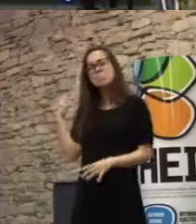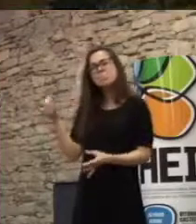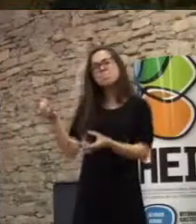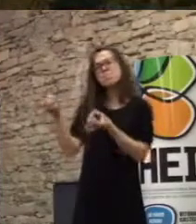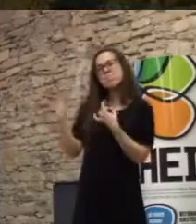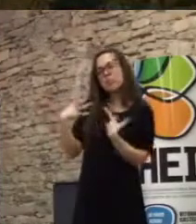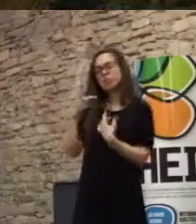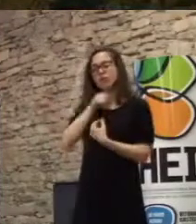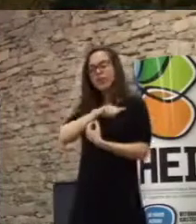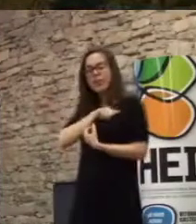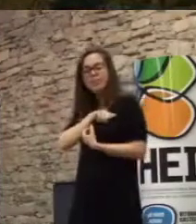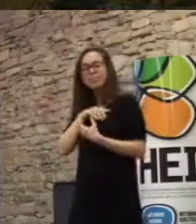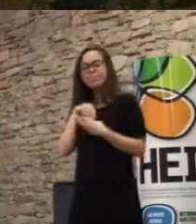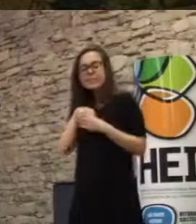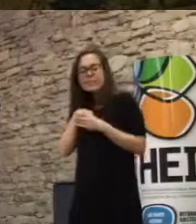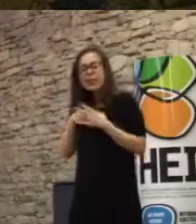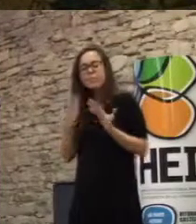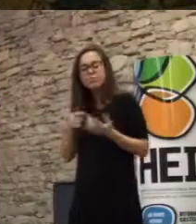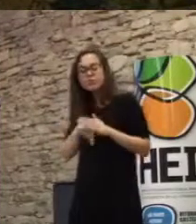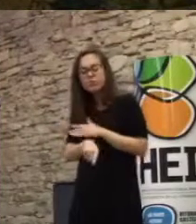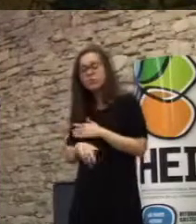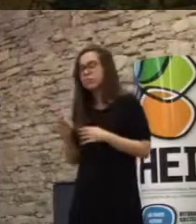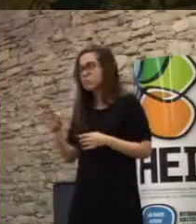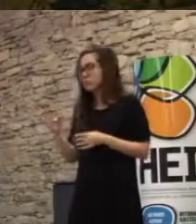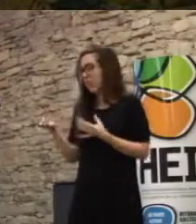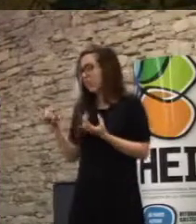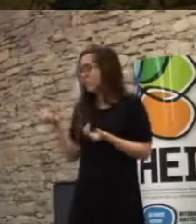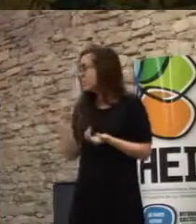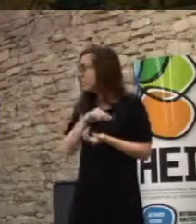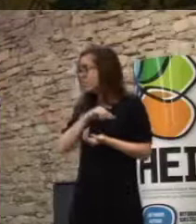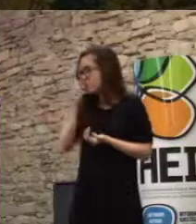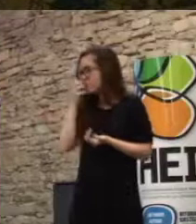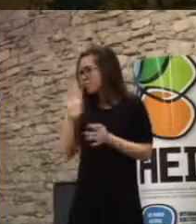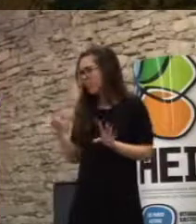reciban tú cómo te sientes ahora bien demasiado cerca igual